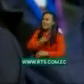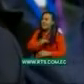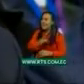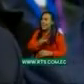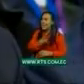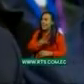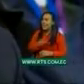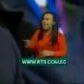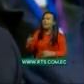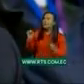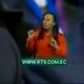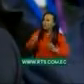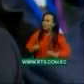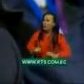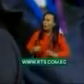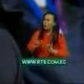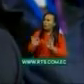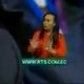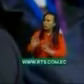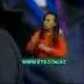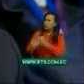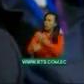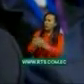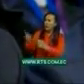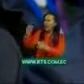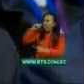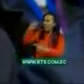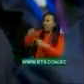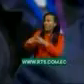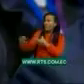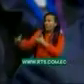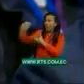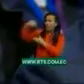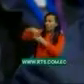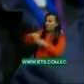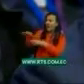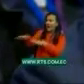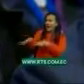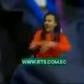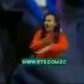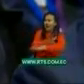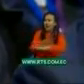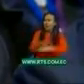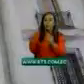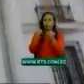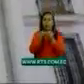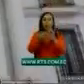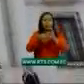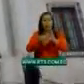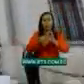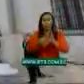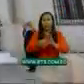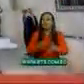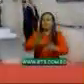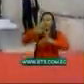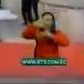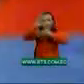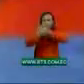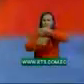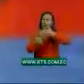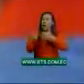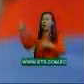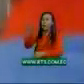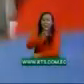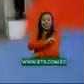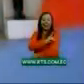que vamos a recibir todo el apoyo por parte de Chile para poder integrarnos plenamente a la Alianza del Pacífico. Se conoce que una delegación de Chile